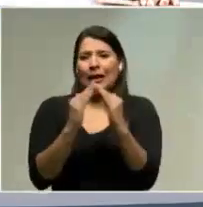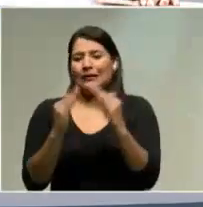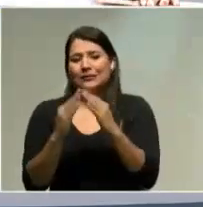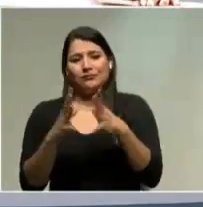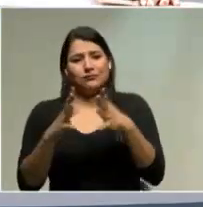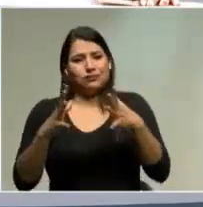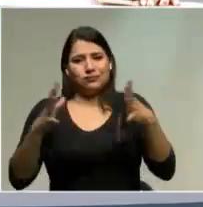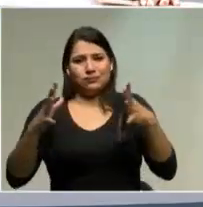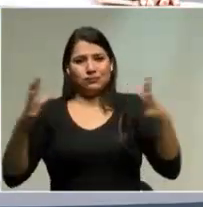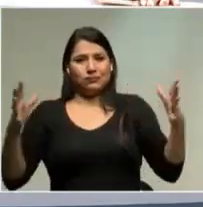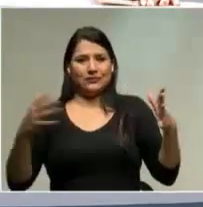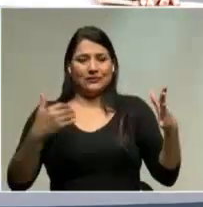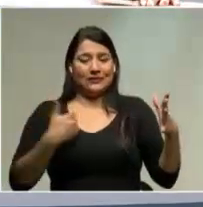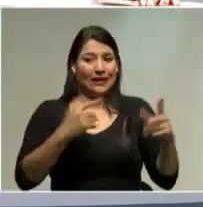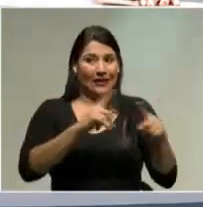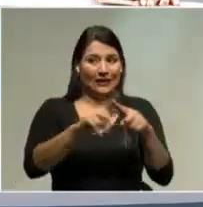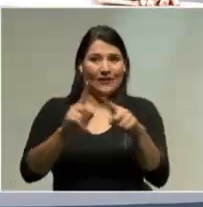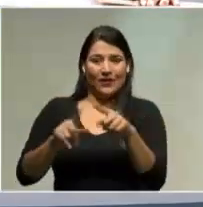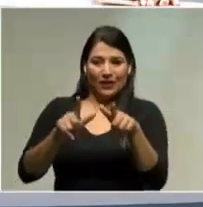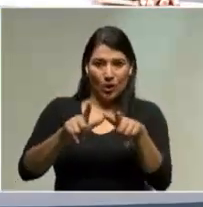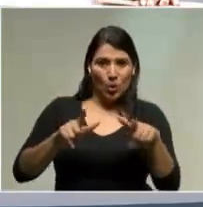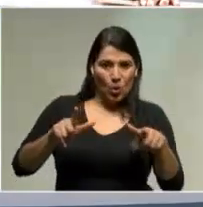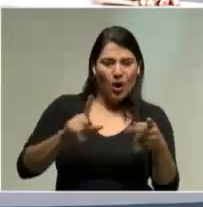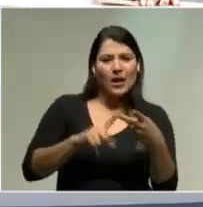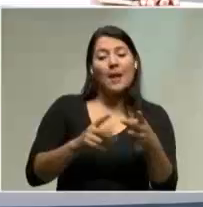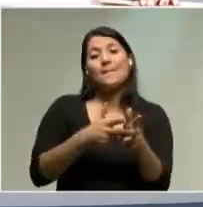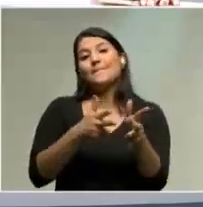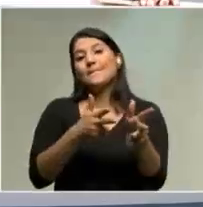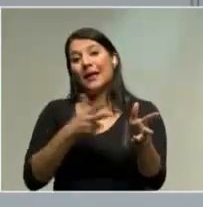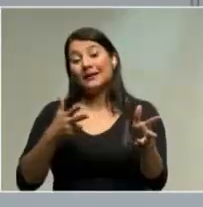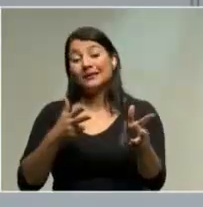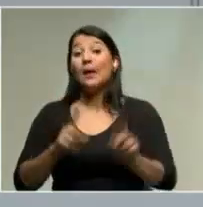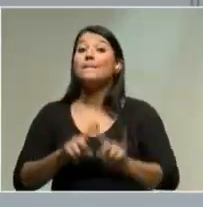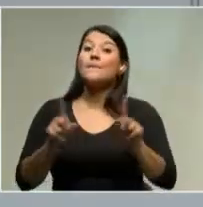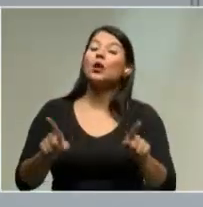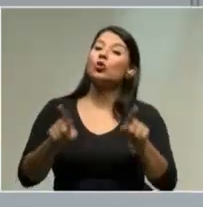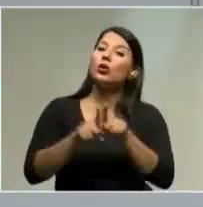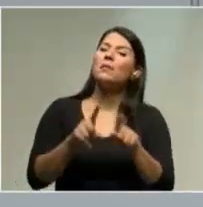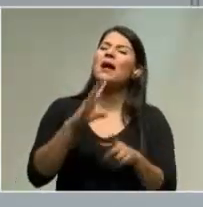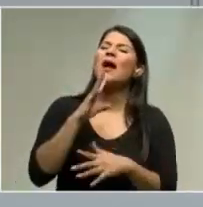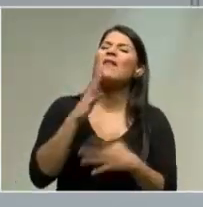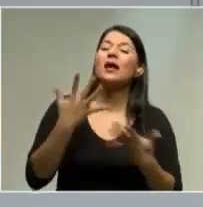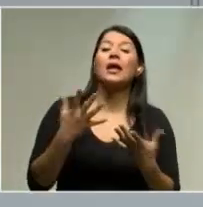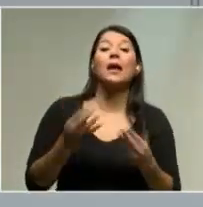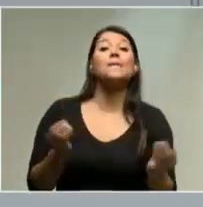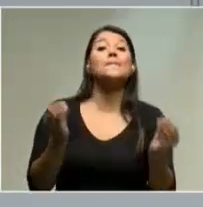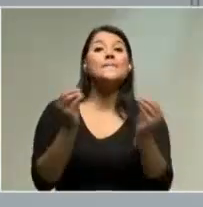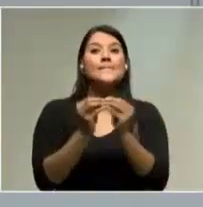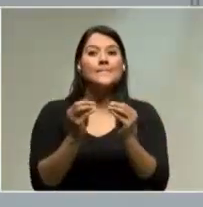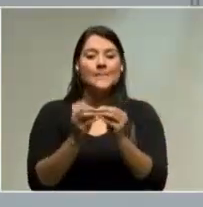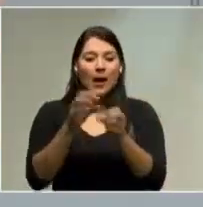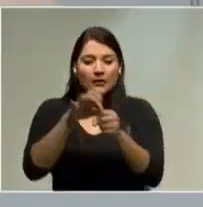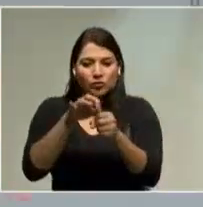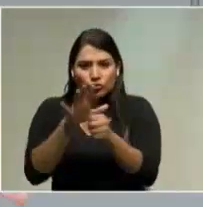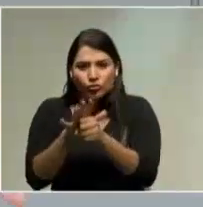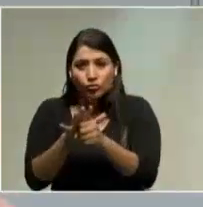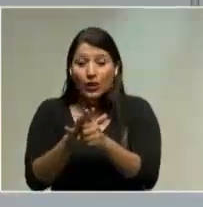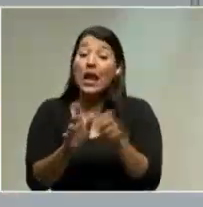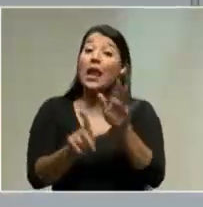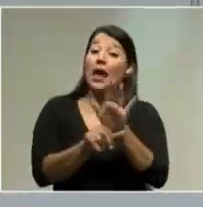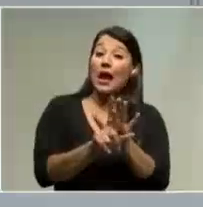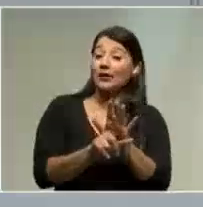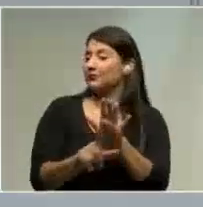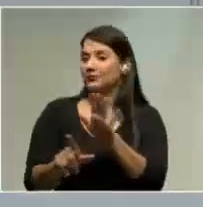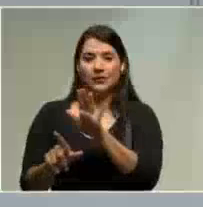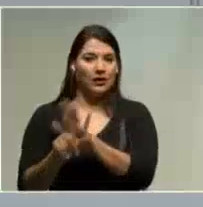las diferentes edificaciones en diferentes partes del país, las presas, también nos habla del aumento de cultivos tanto legales